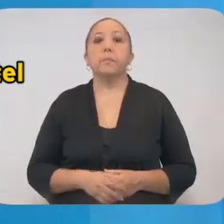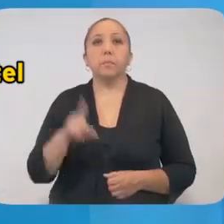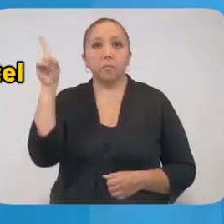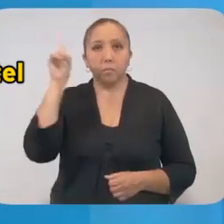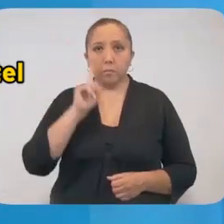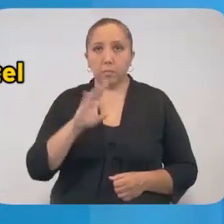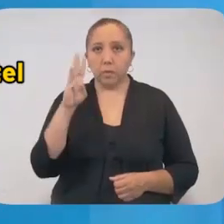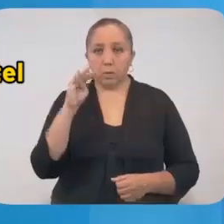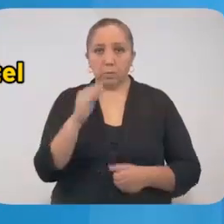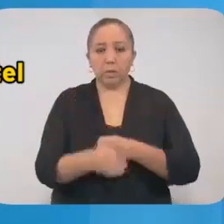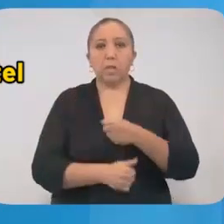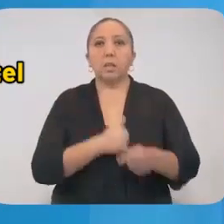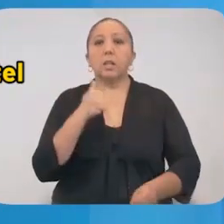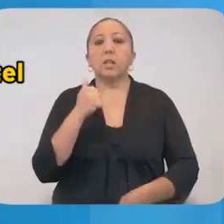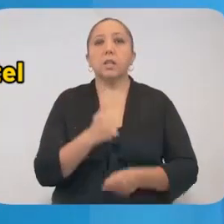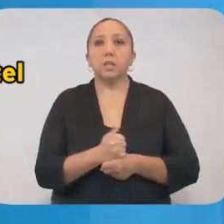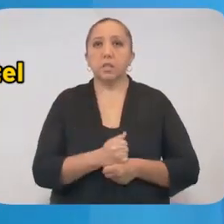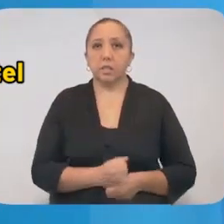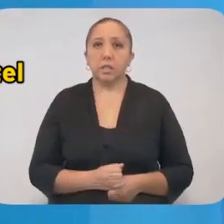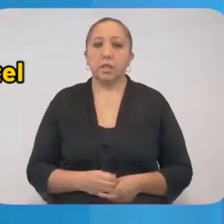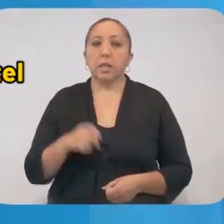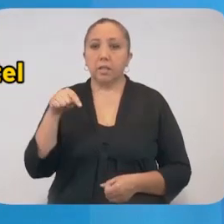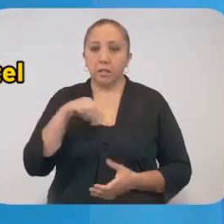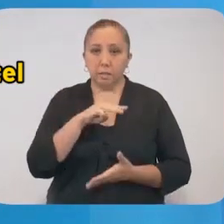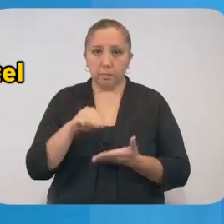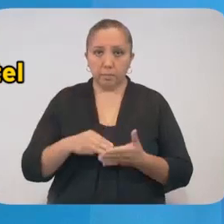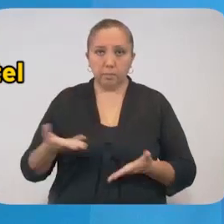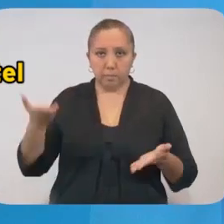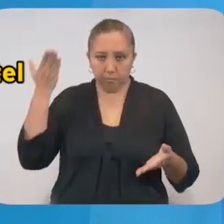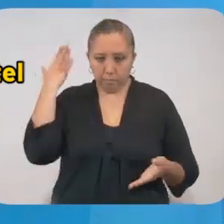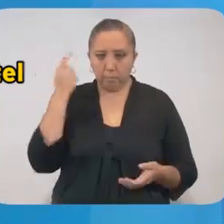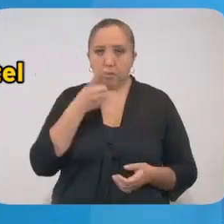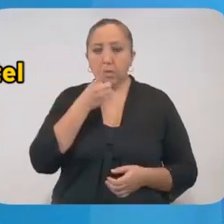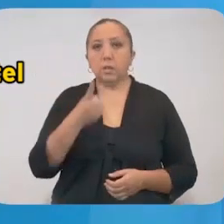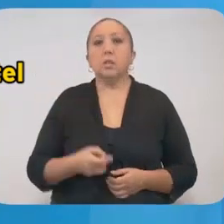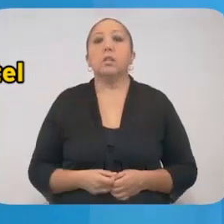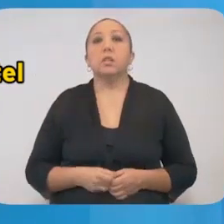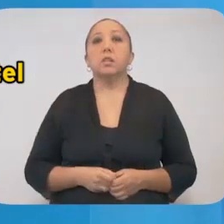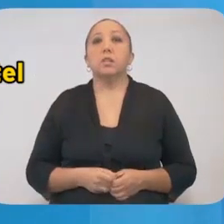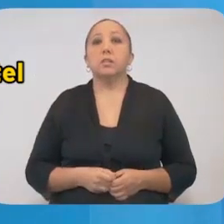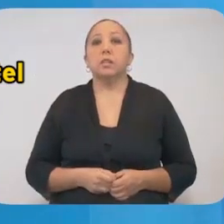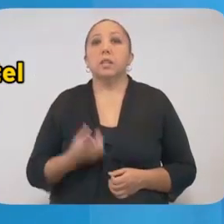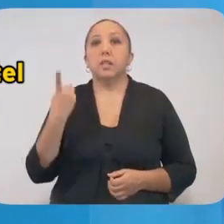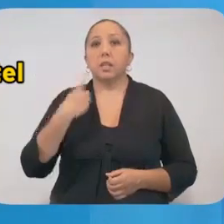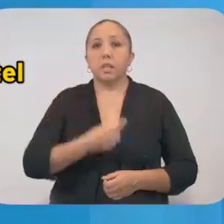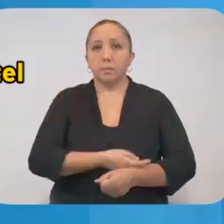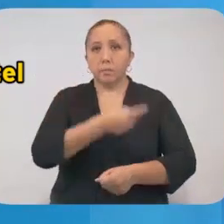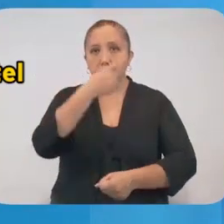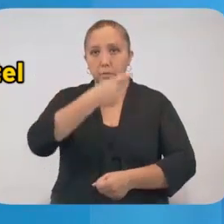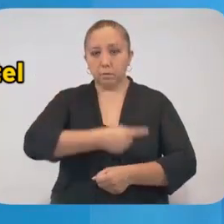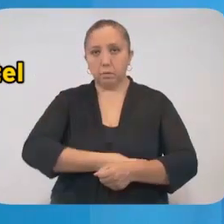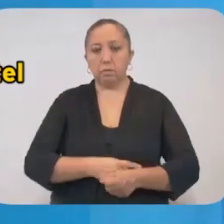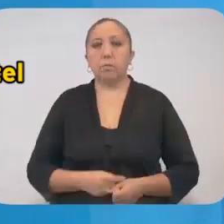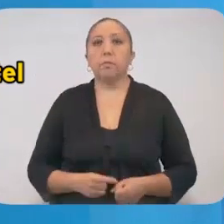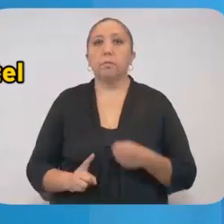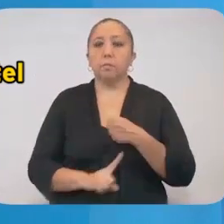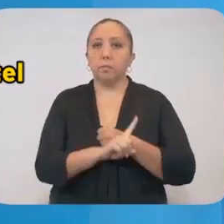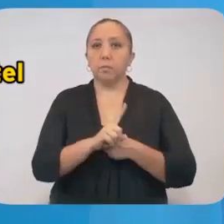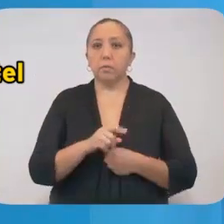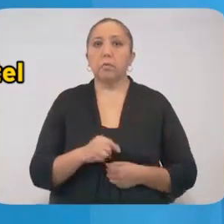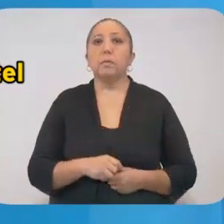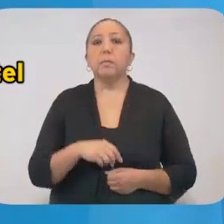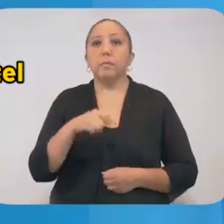años, originaria y residente de Mérida, con antecedentes médicos de hipertensión, insuficiencia venosa y